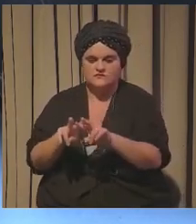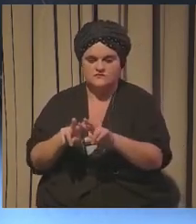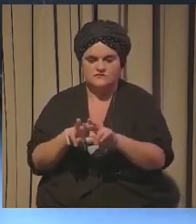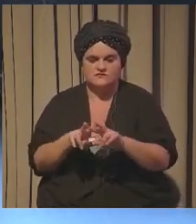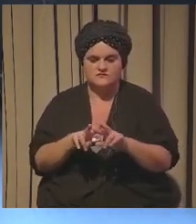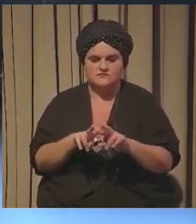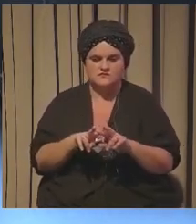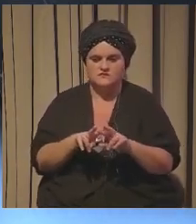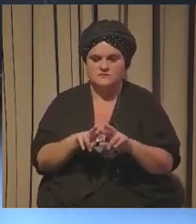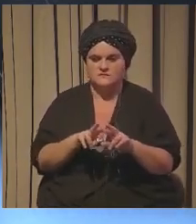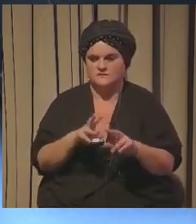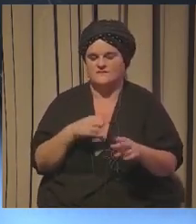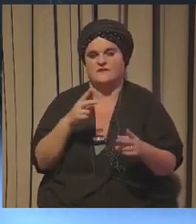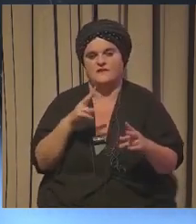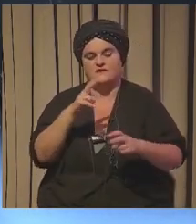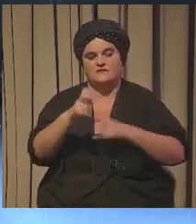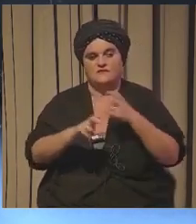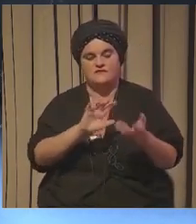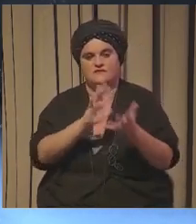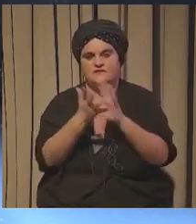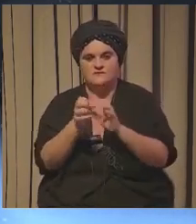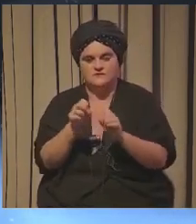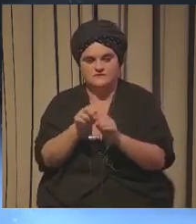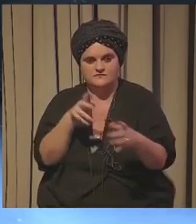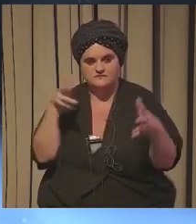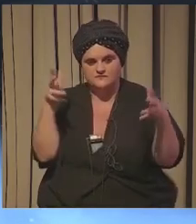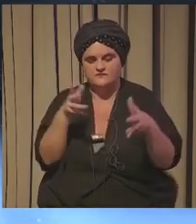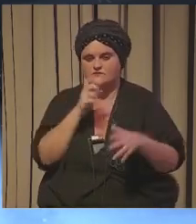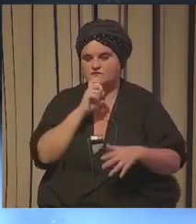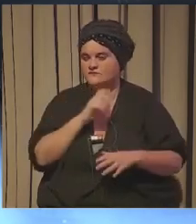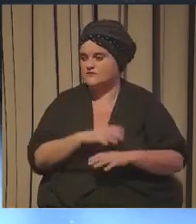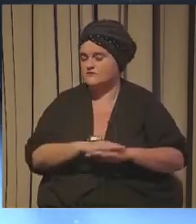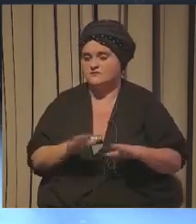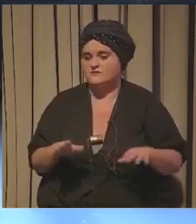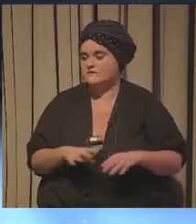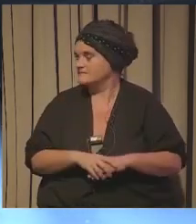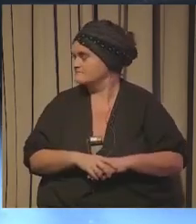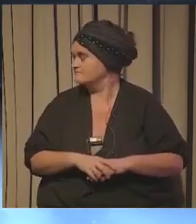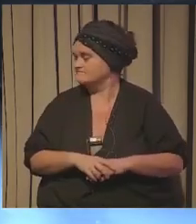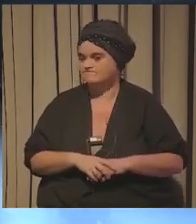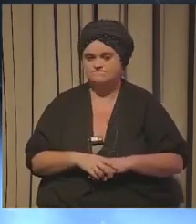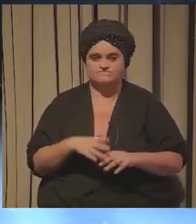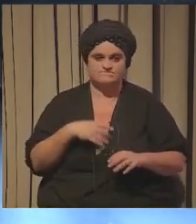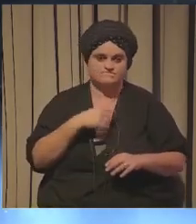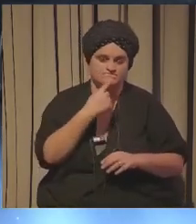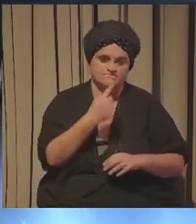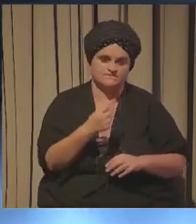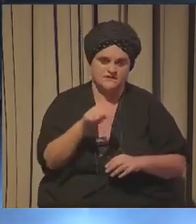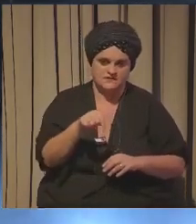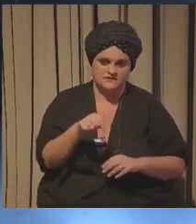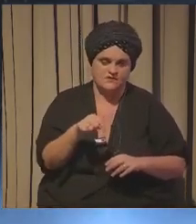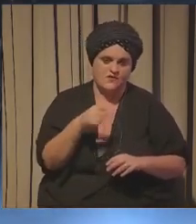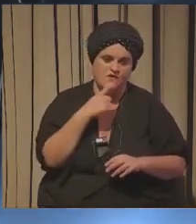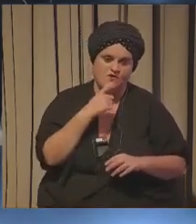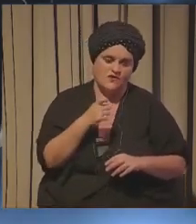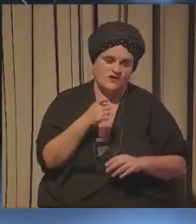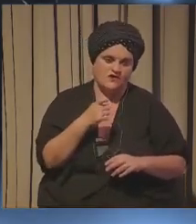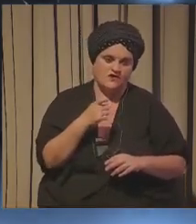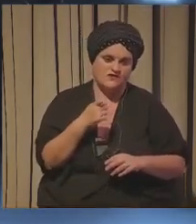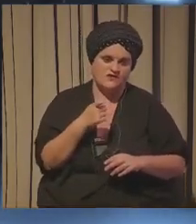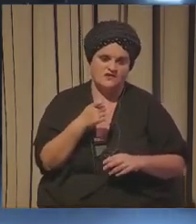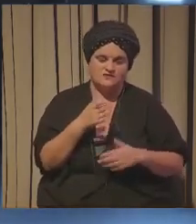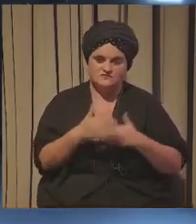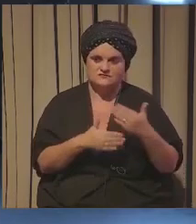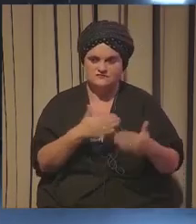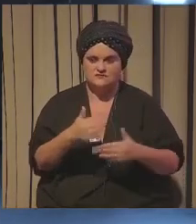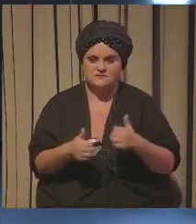de enfocar la innovación y el cambio. O sea, que entonces ahí estamos. Pues nada, sobre todo citaros que esto ojalá siga sucediendo y